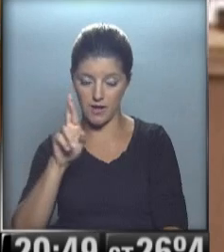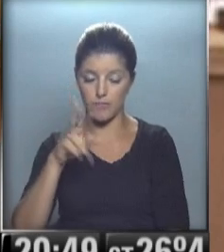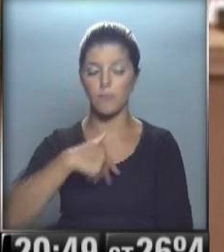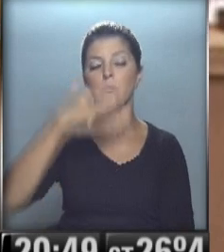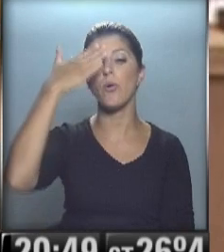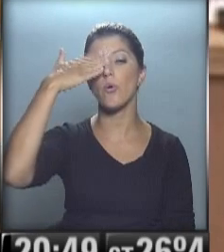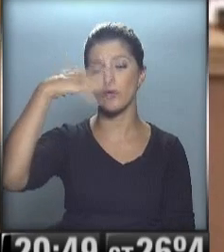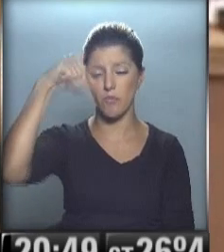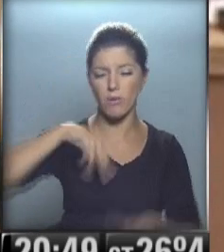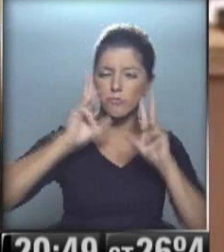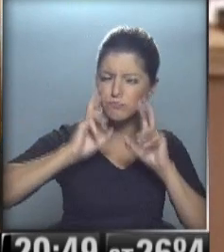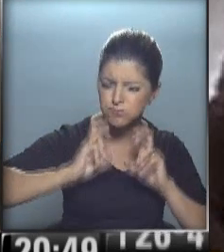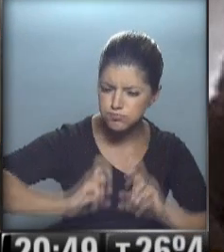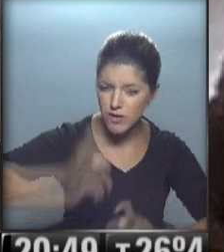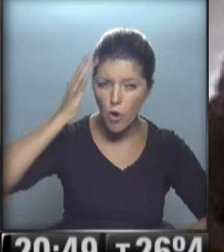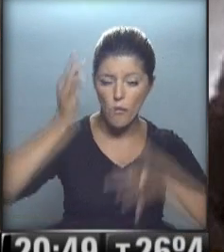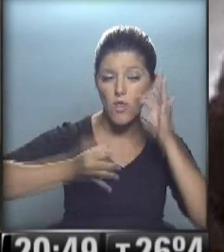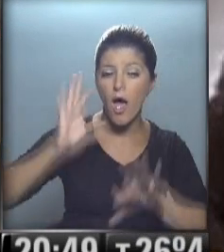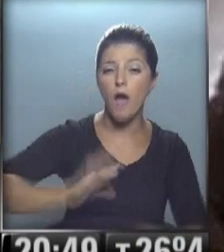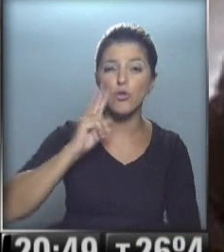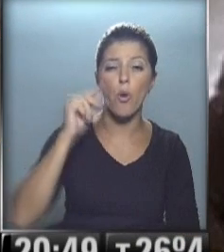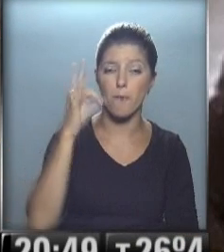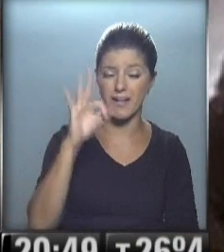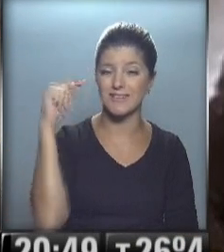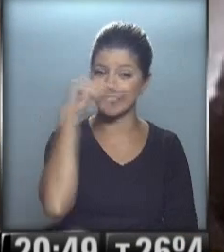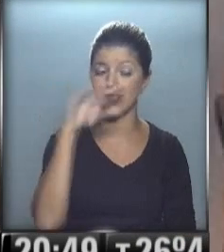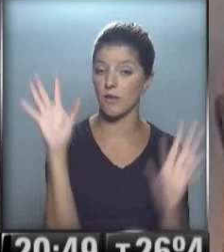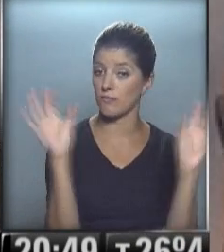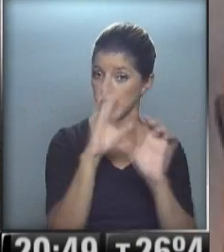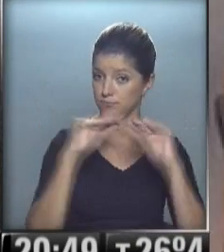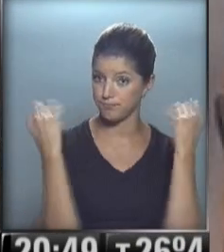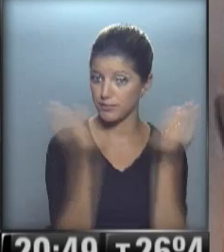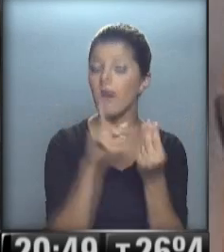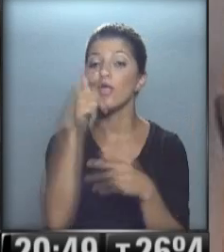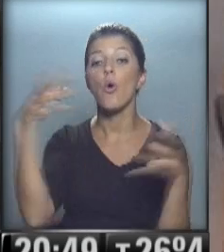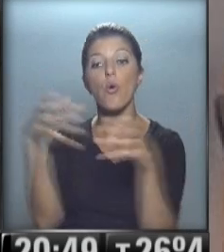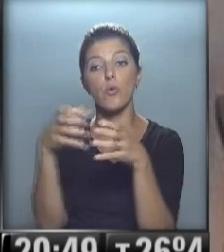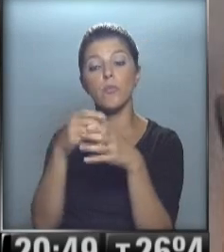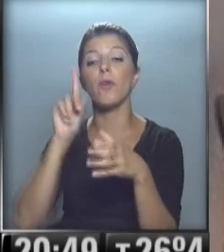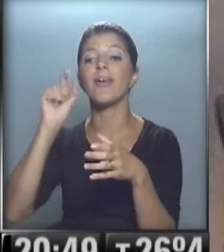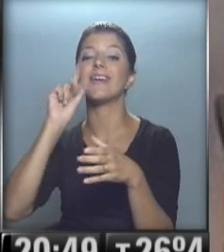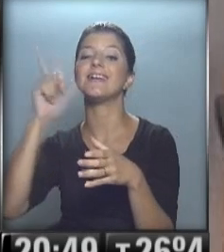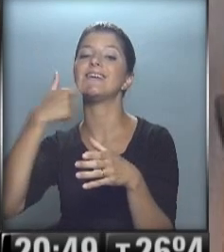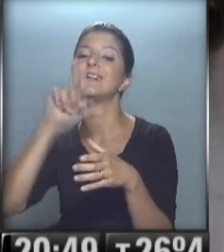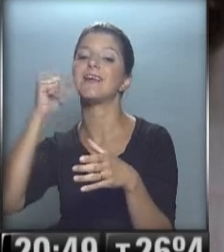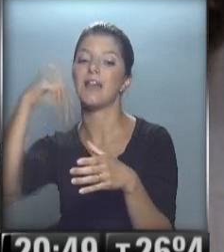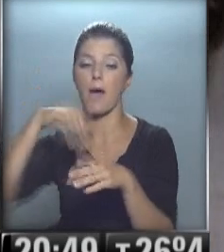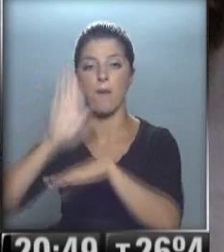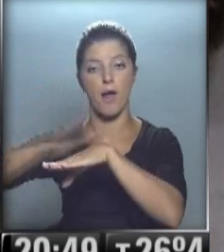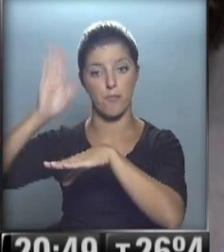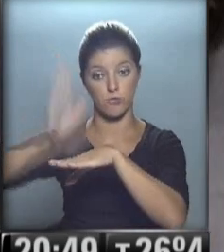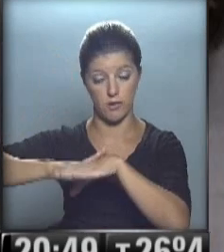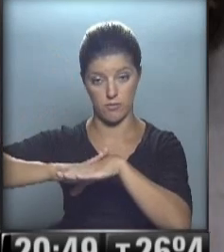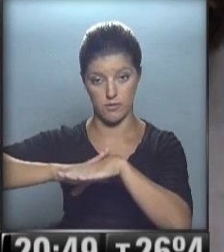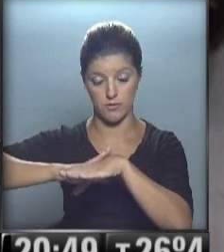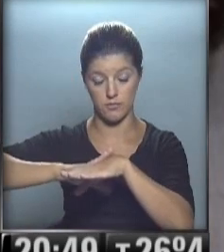la investigación judicial concluida en 2007 adjudicó el atentado a un grupo de islamitas. Pese al fallo, los